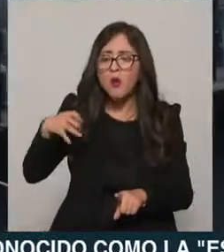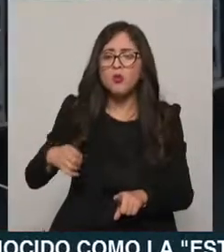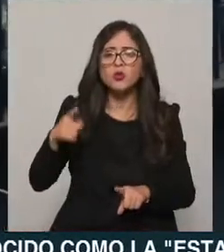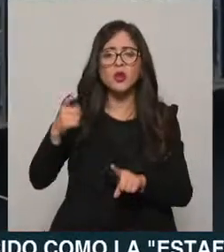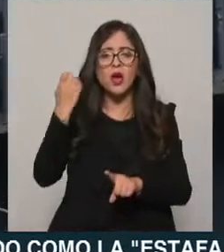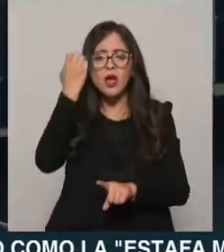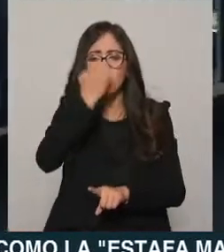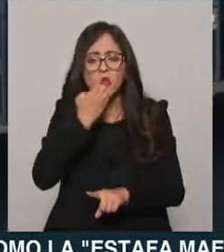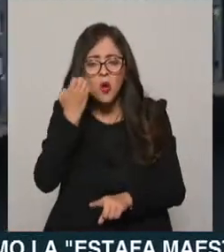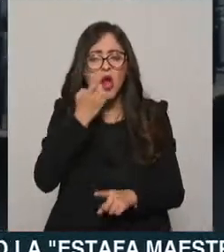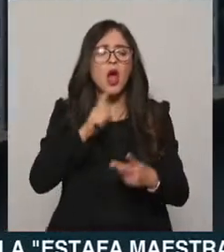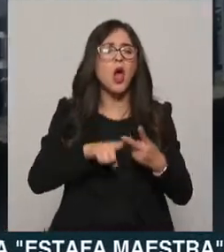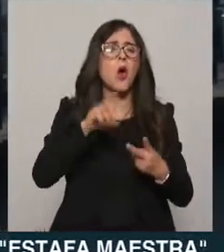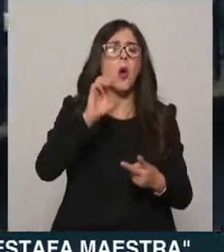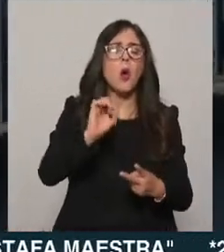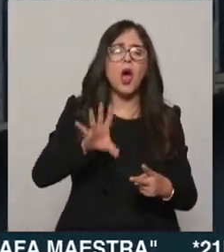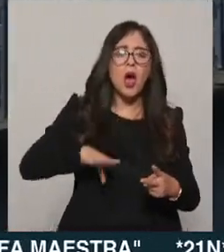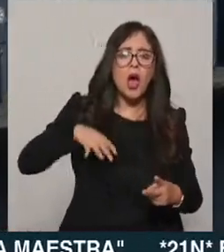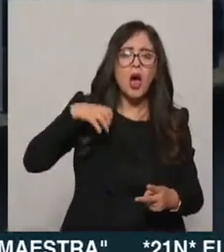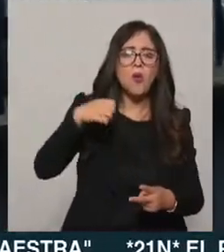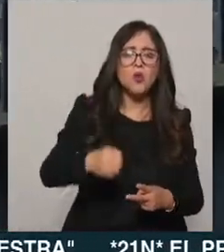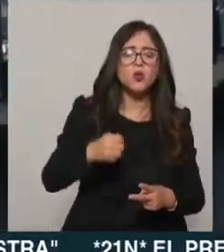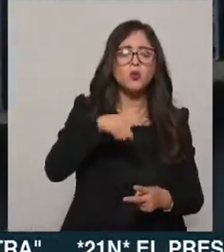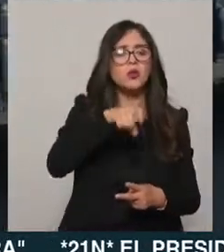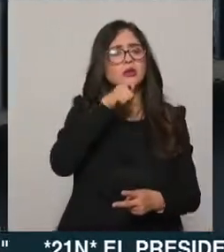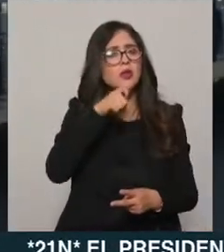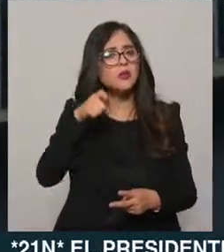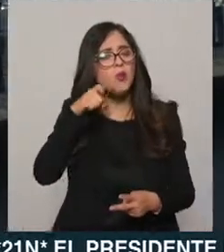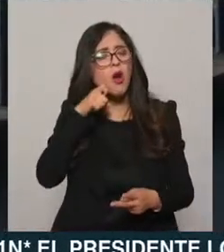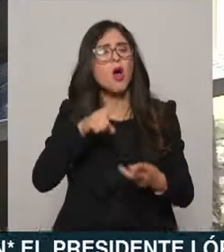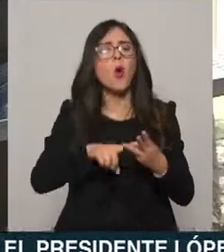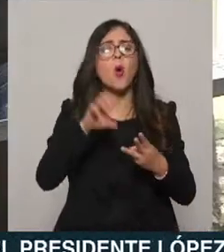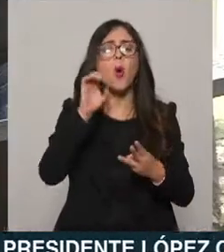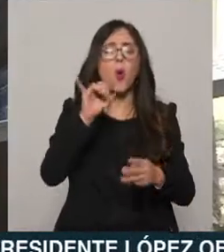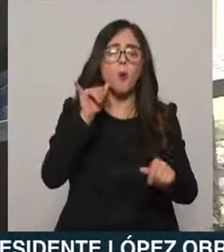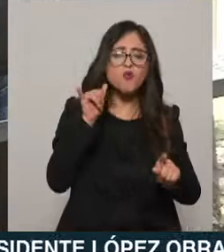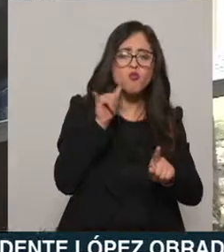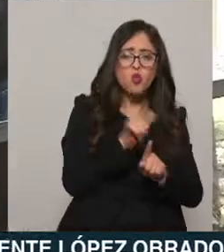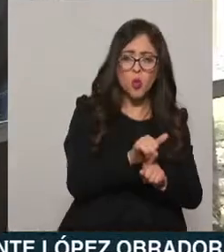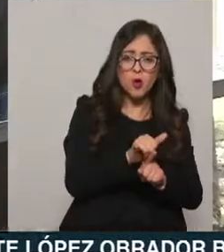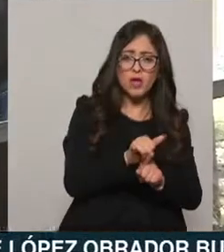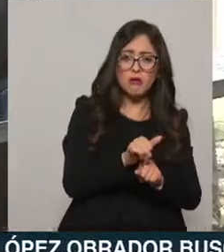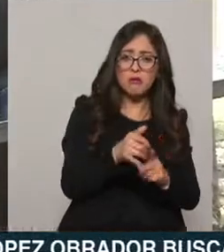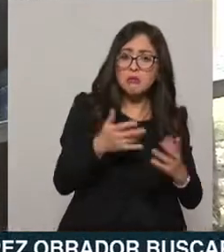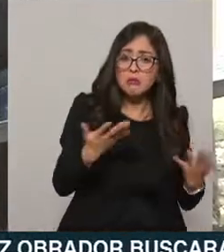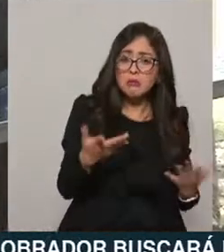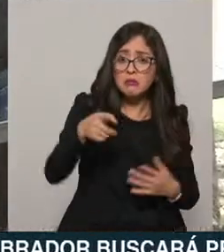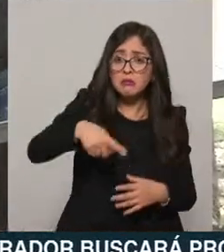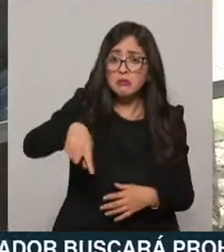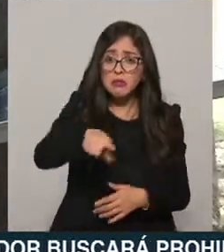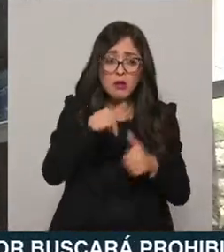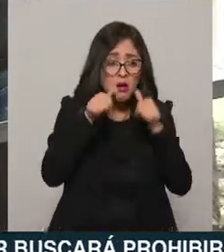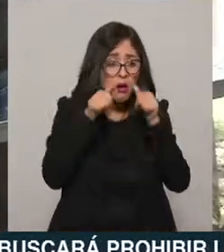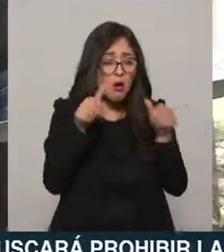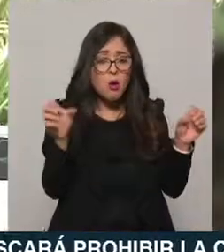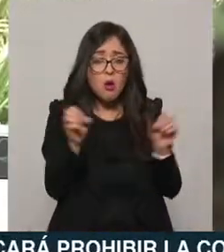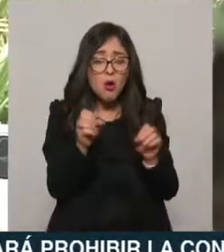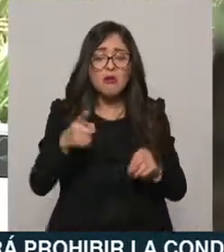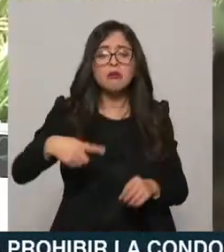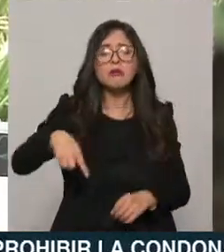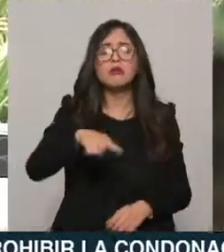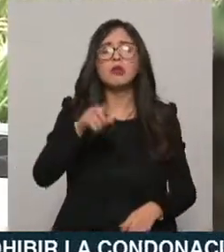sexual o de simplemente bullying, pero si no se ataja adecuadamente, pues la fiscalía se va a ver